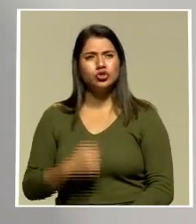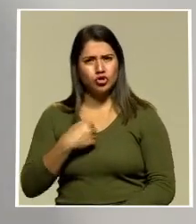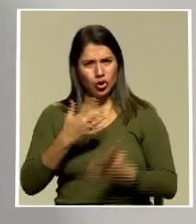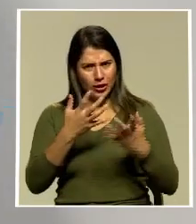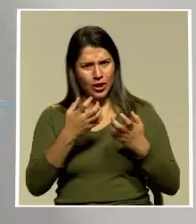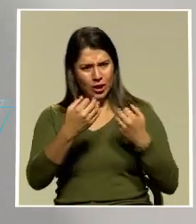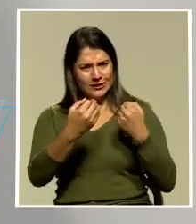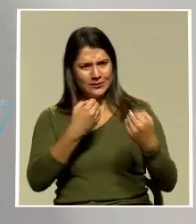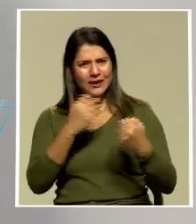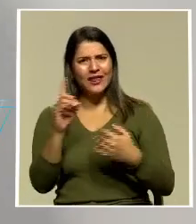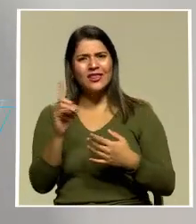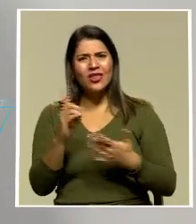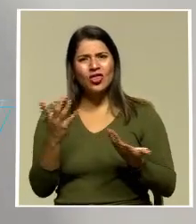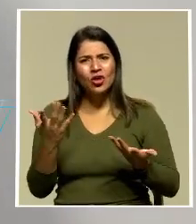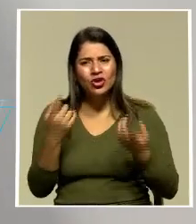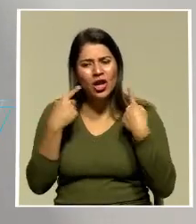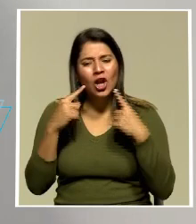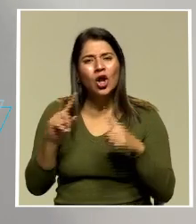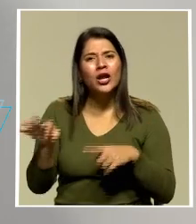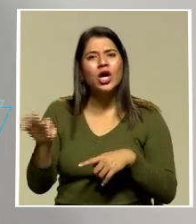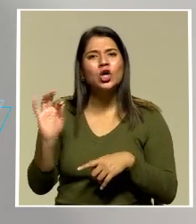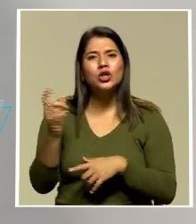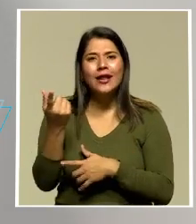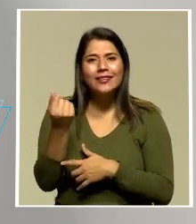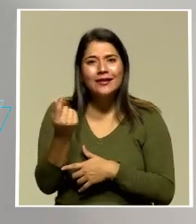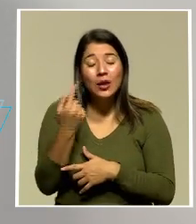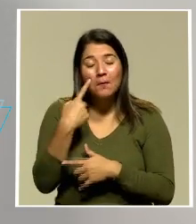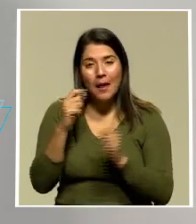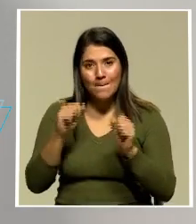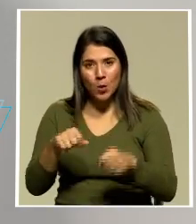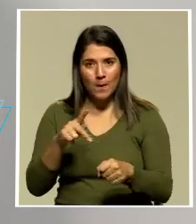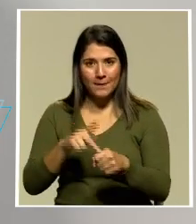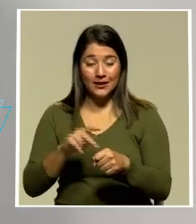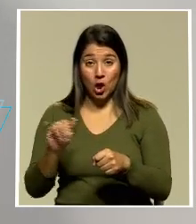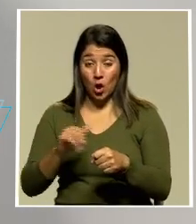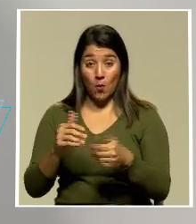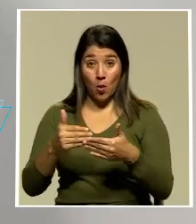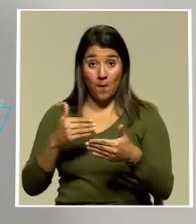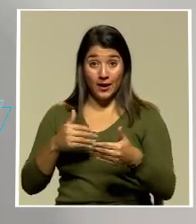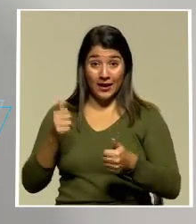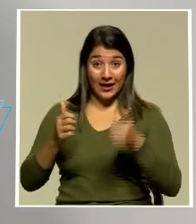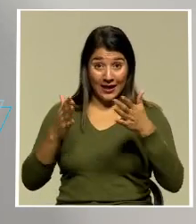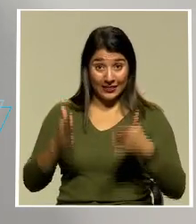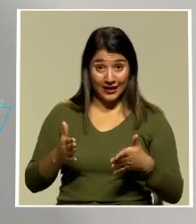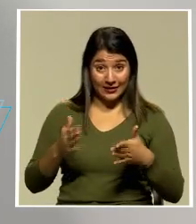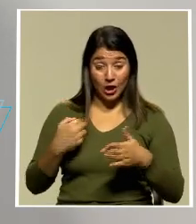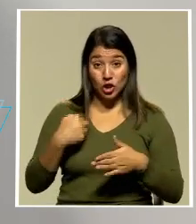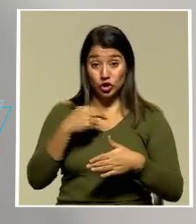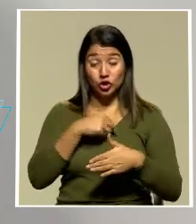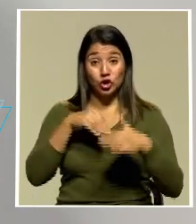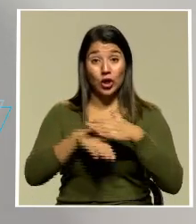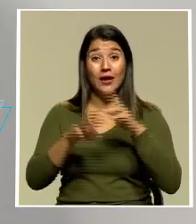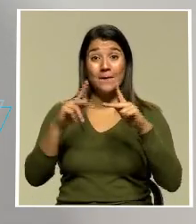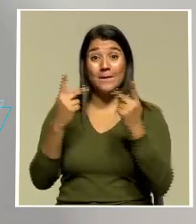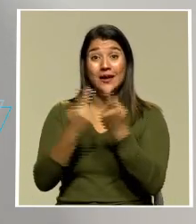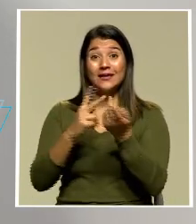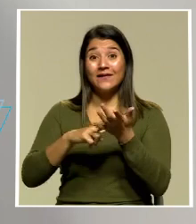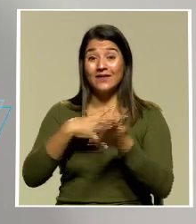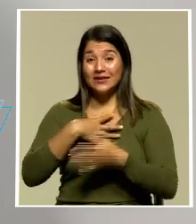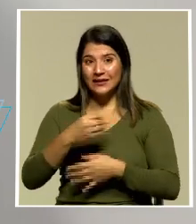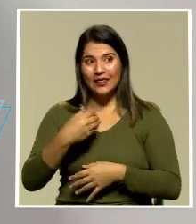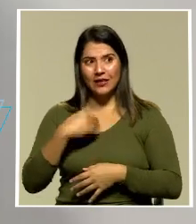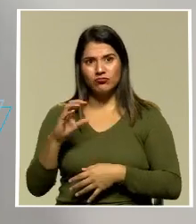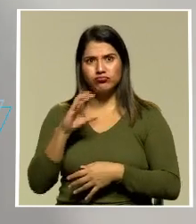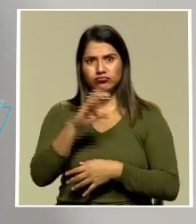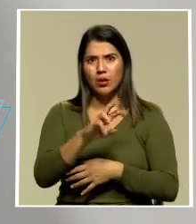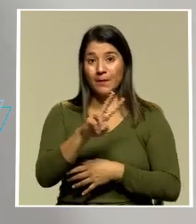los recursos que financian a los candidatos. Nosotros en el Partido de Liberación Nacional teníamos que suplir 29 millones,